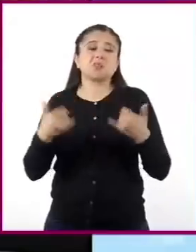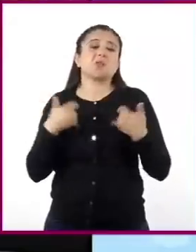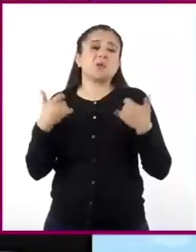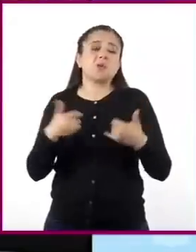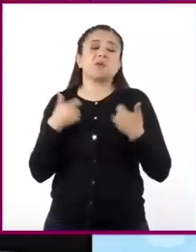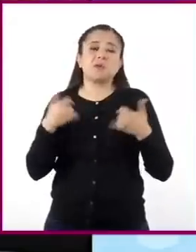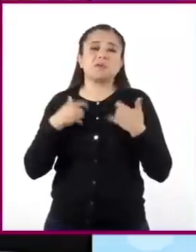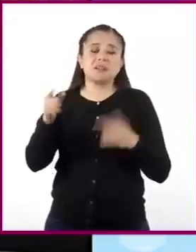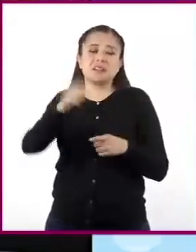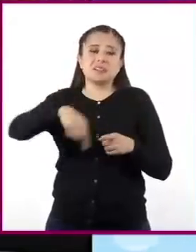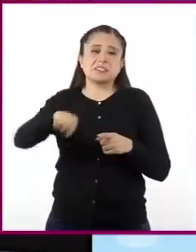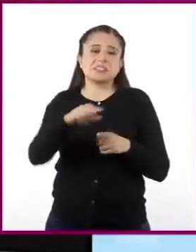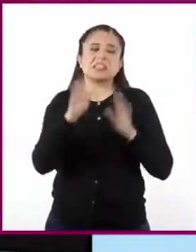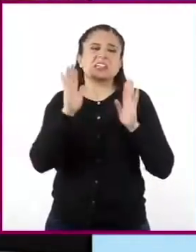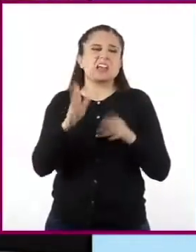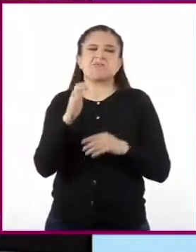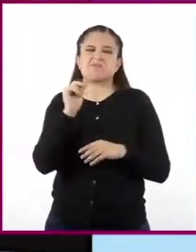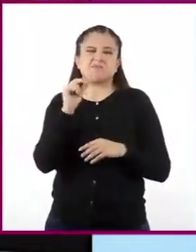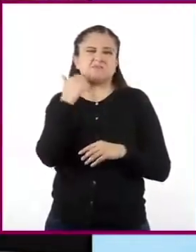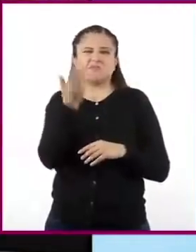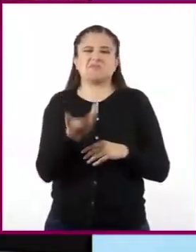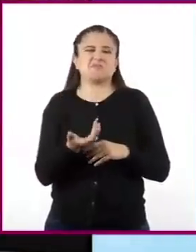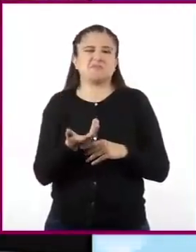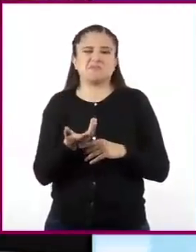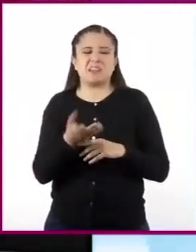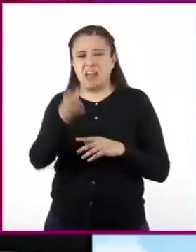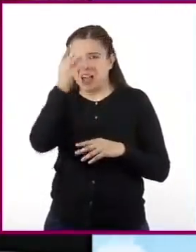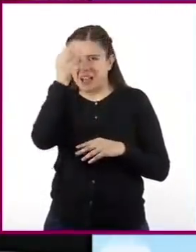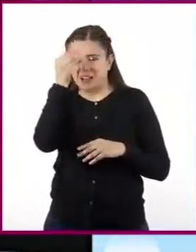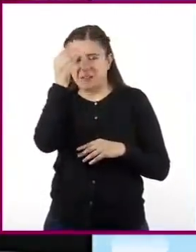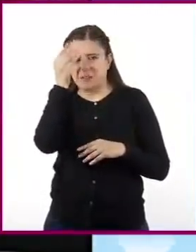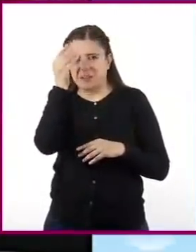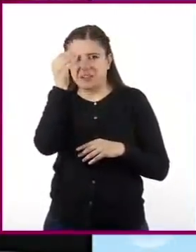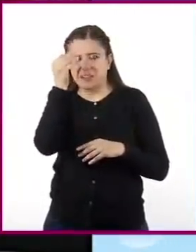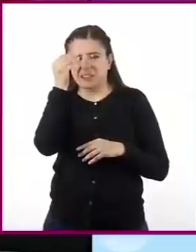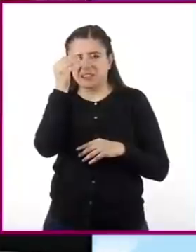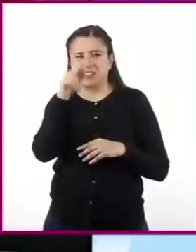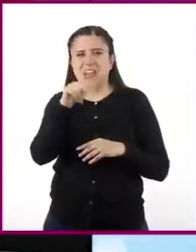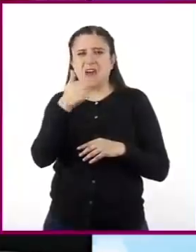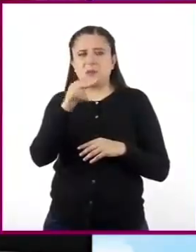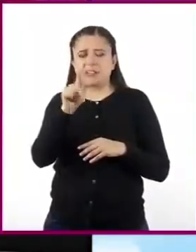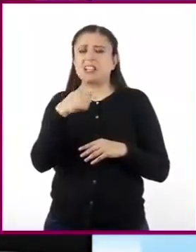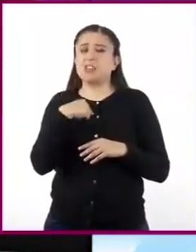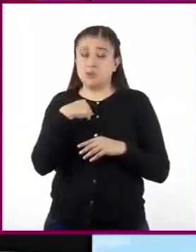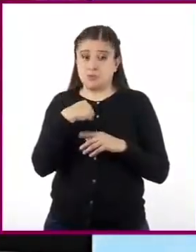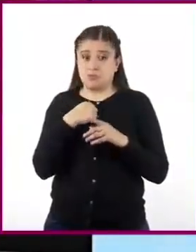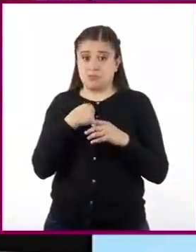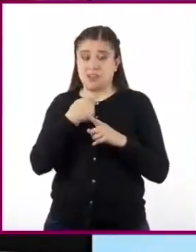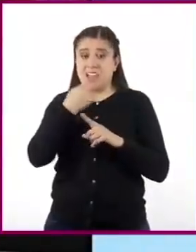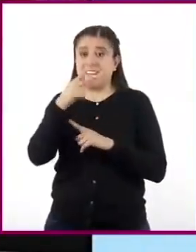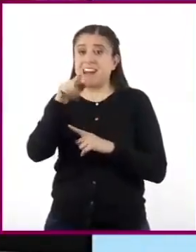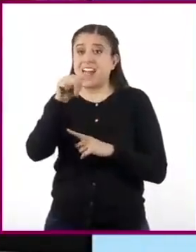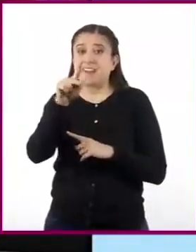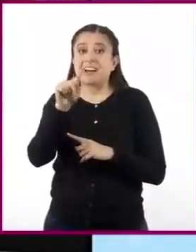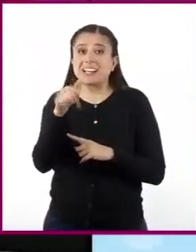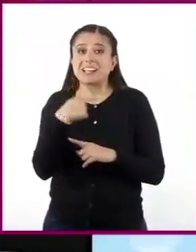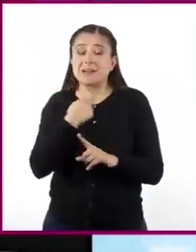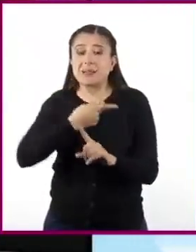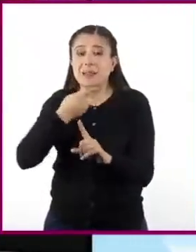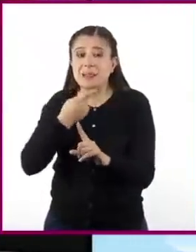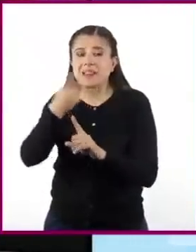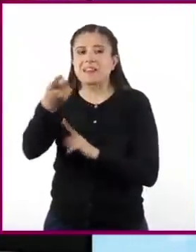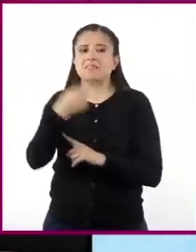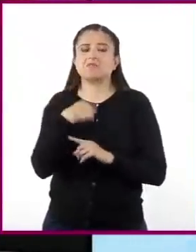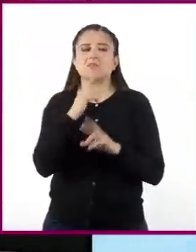muchachos, ya no quieren aprender el náhuatl. Yo les hablo en náhuatl,